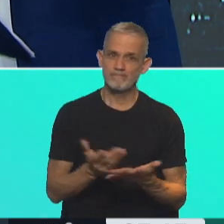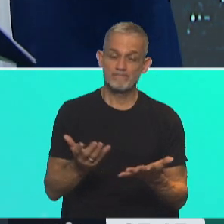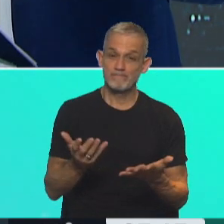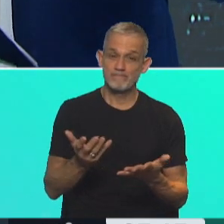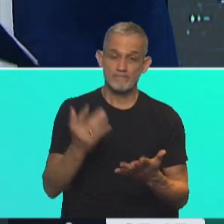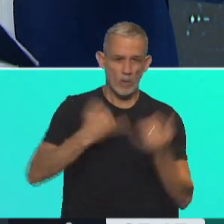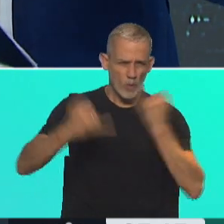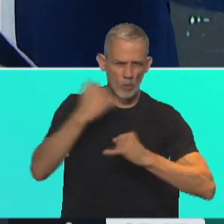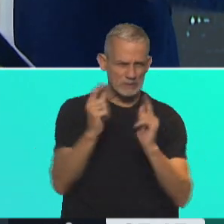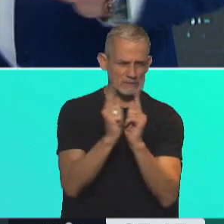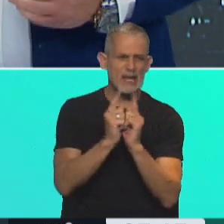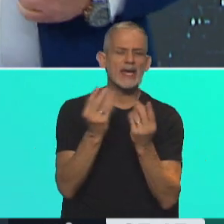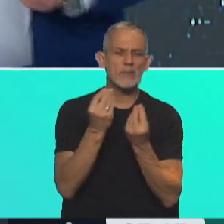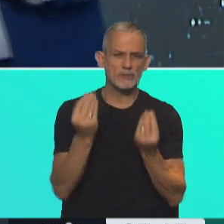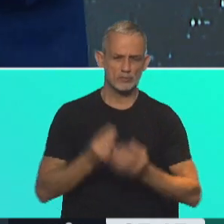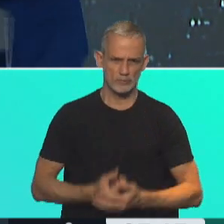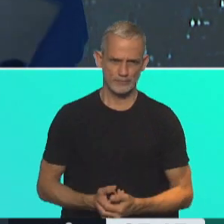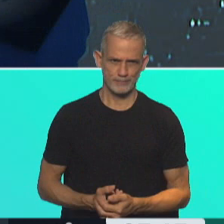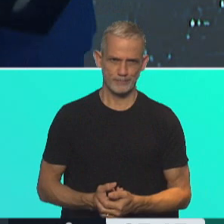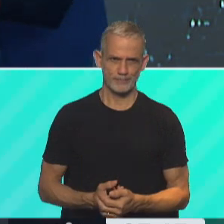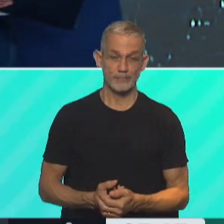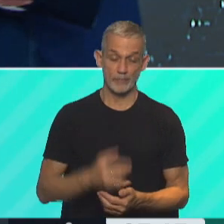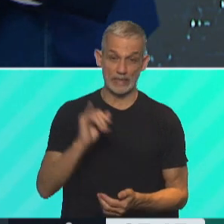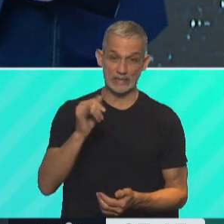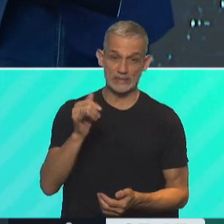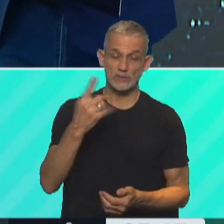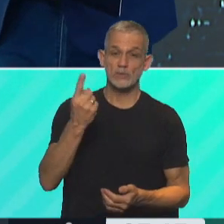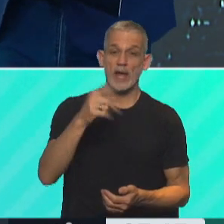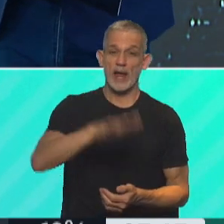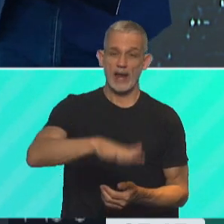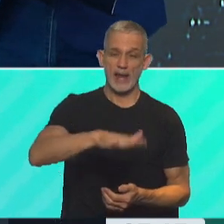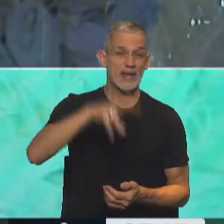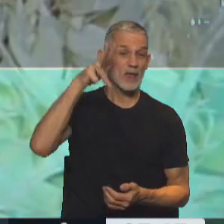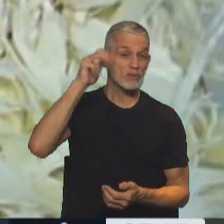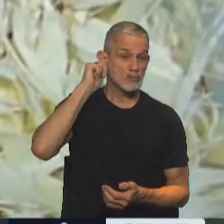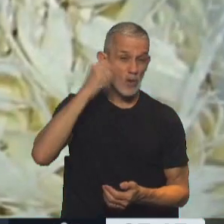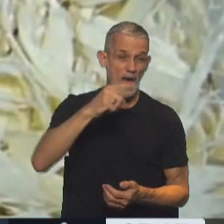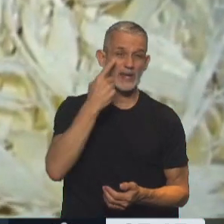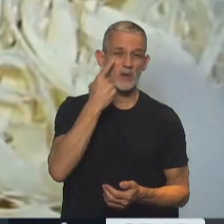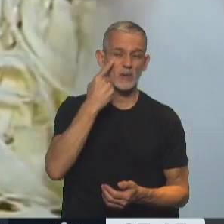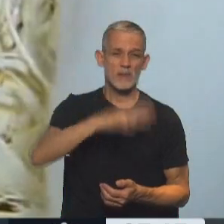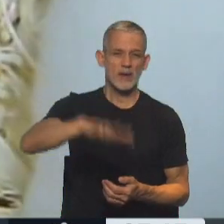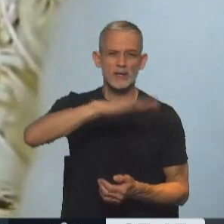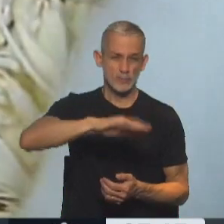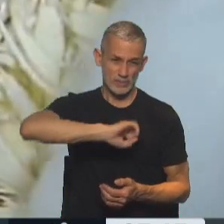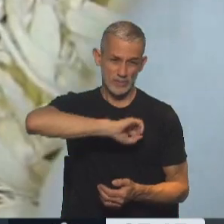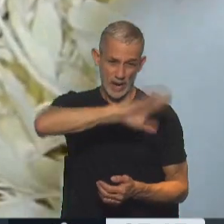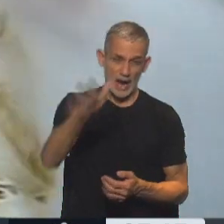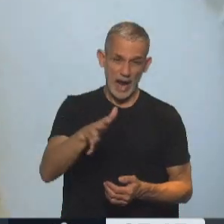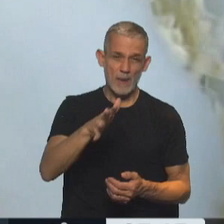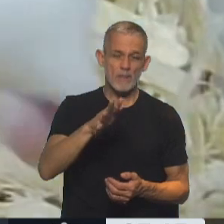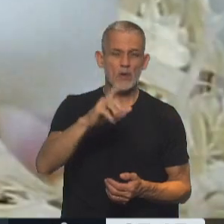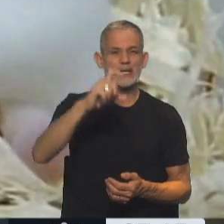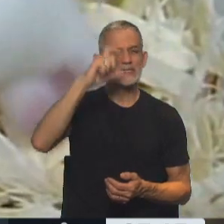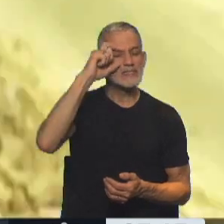que nos cuente brevemente qué fue lo que pasó. Sí, es una niña de 8 años que vive en una zona rural, Cerro